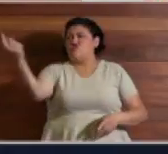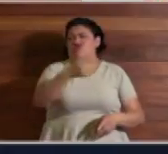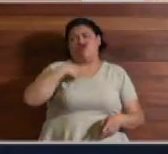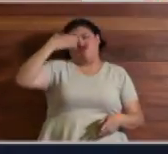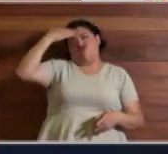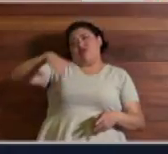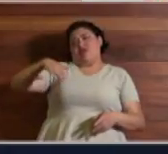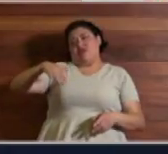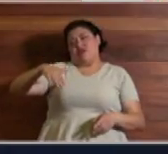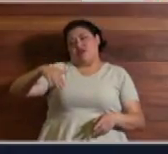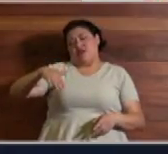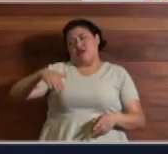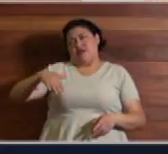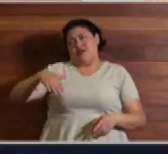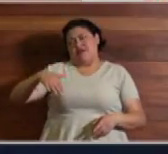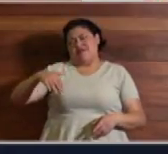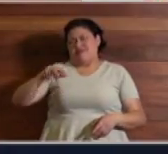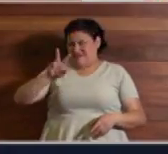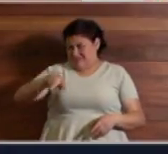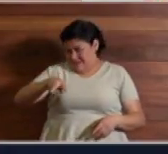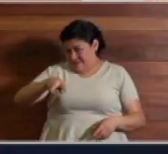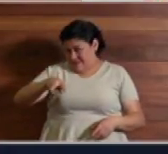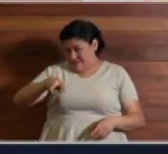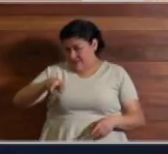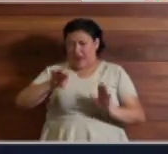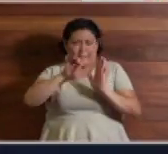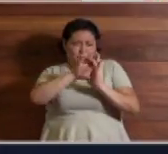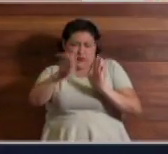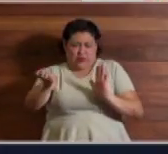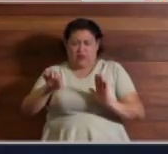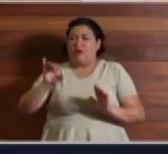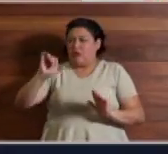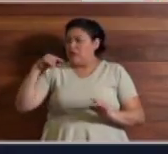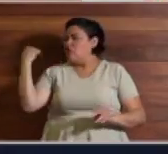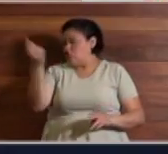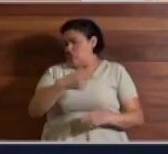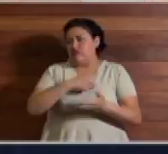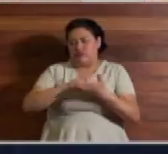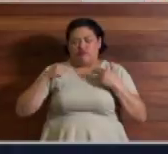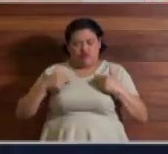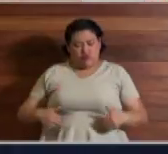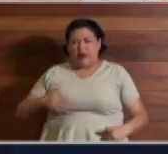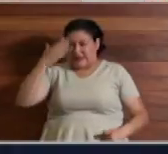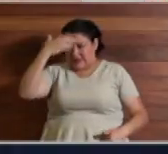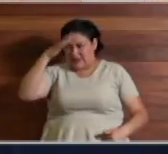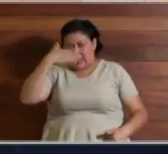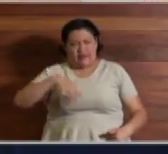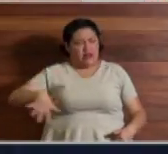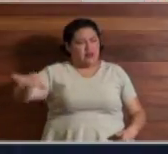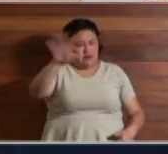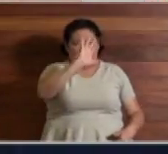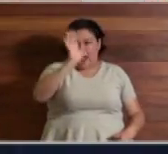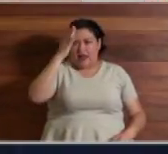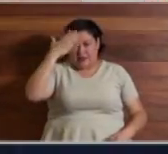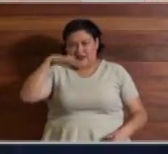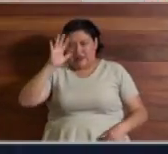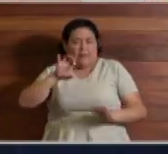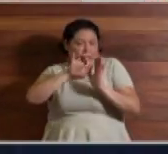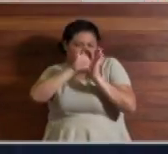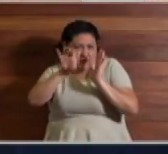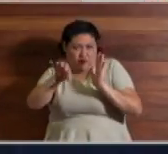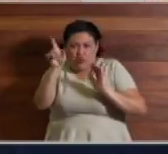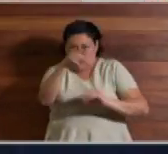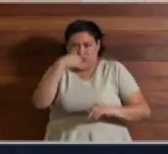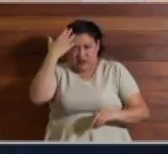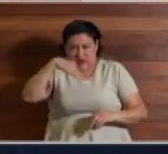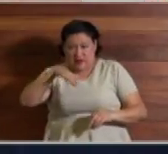todos, también cuestiono la aseveración que la agenda de derechos humanos ha sido